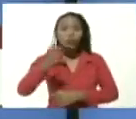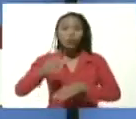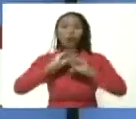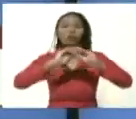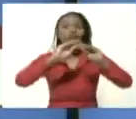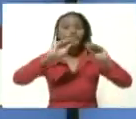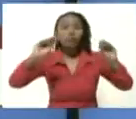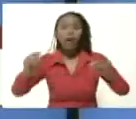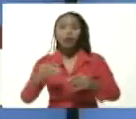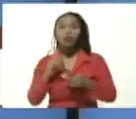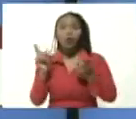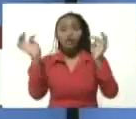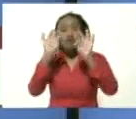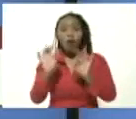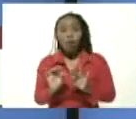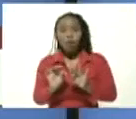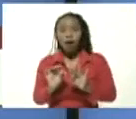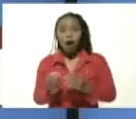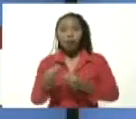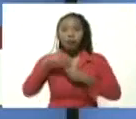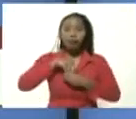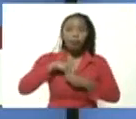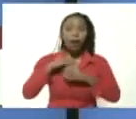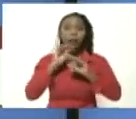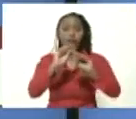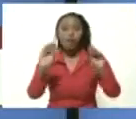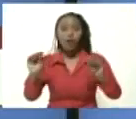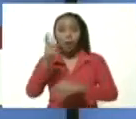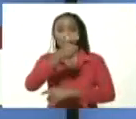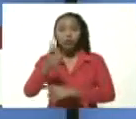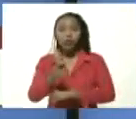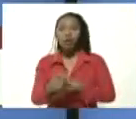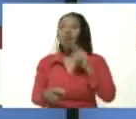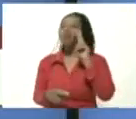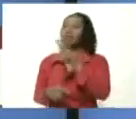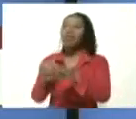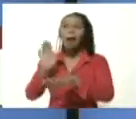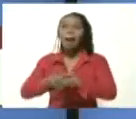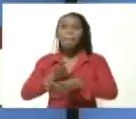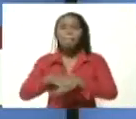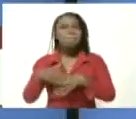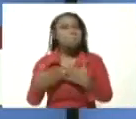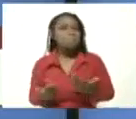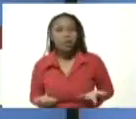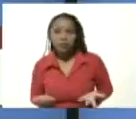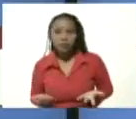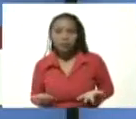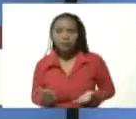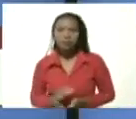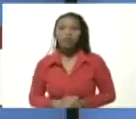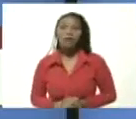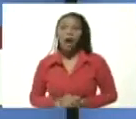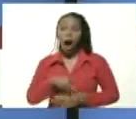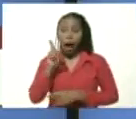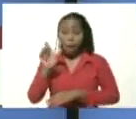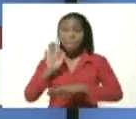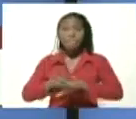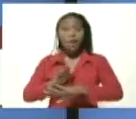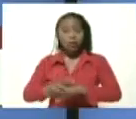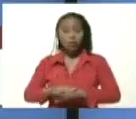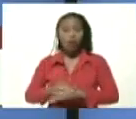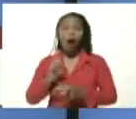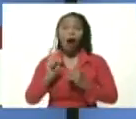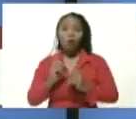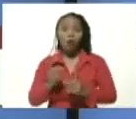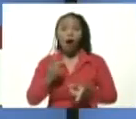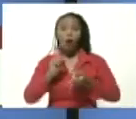nuestros mecanismos internos para llamar a la gente y ver qué es lo que está ocurriendo. Ahora, hay un hecho muy, muy triste, ¿no?